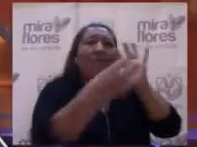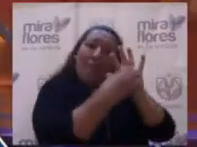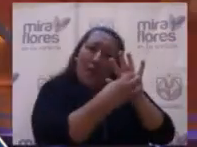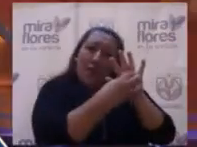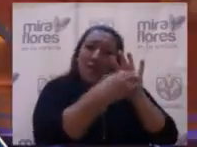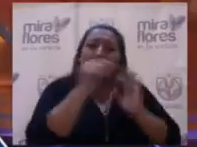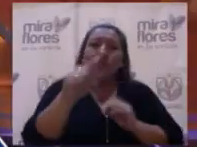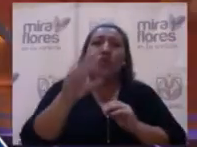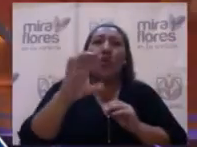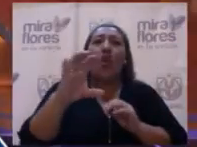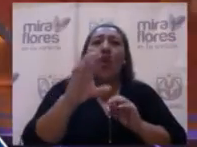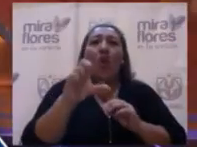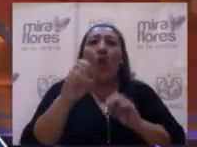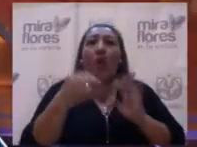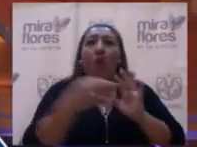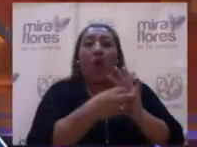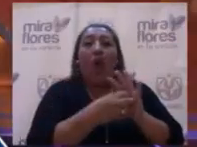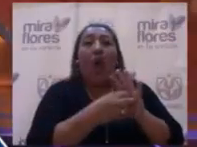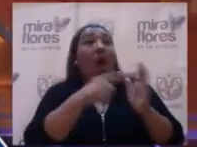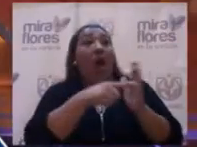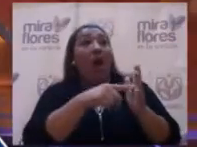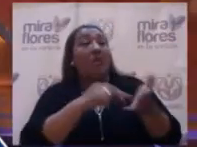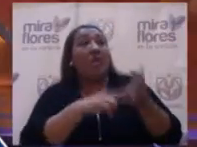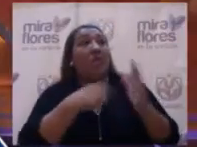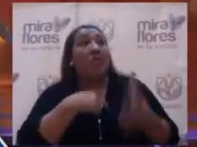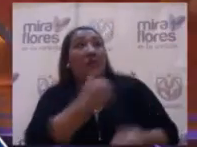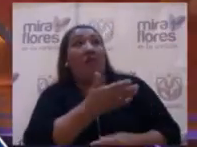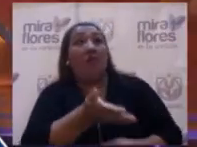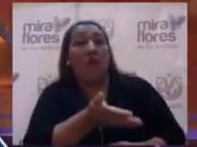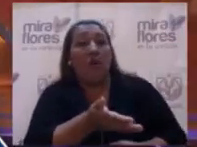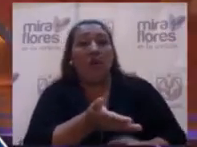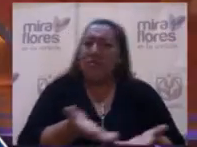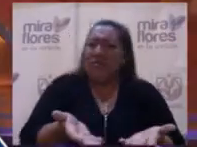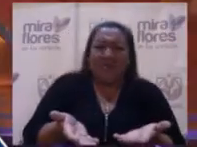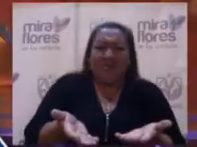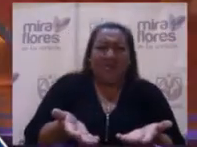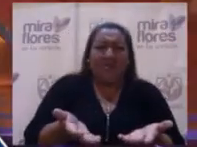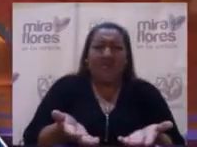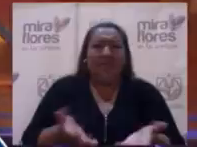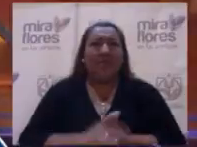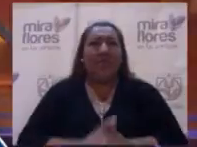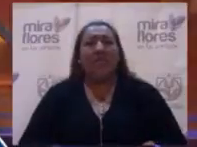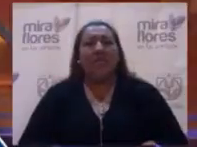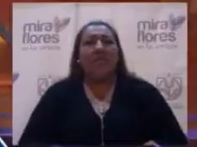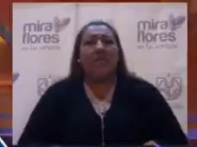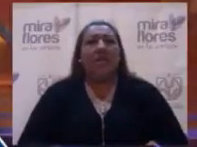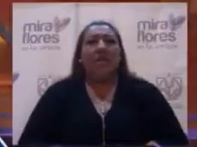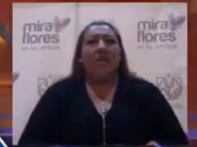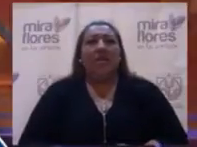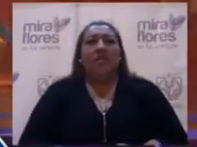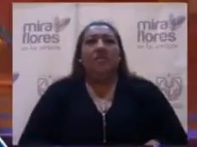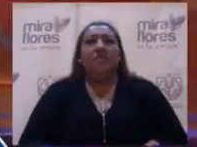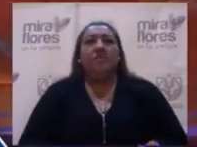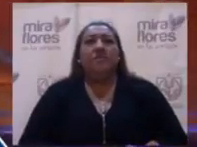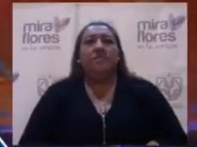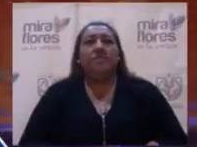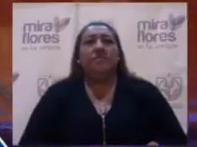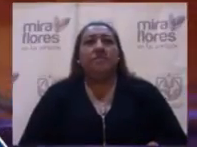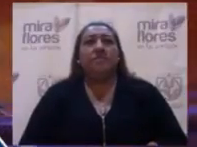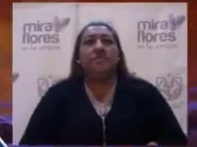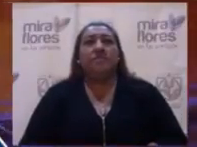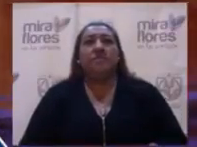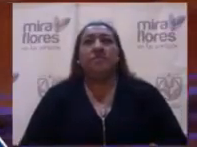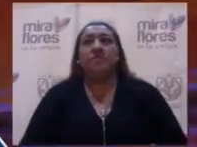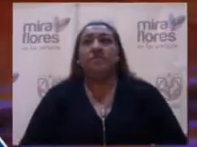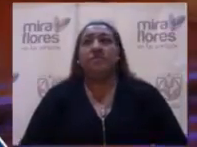logo. Y no porque aparezca el logo de la OEA vamos a decir que le estamos haciendo publicidad a la OEA, ¿no? Bien. Me parece que había